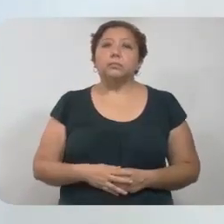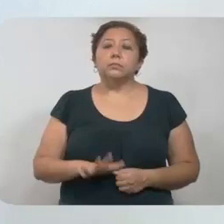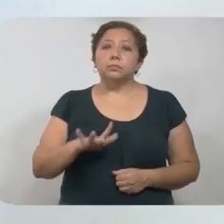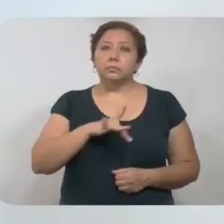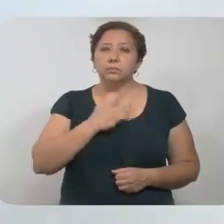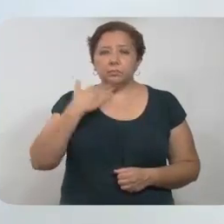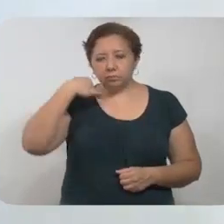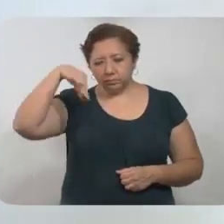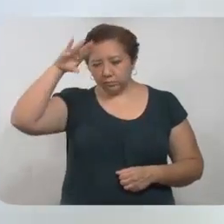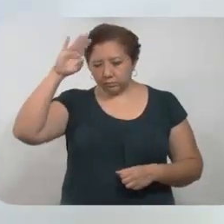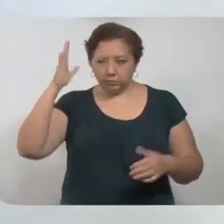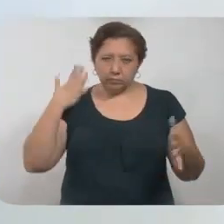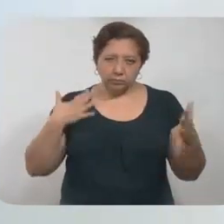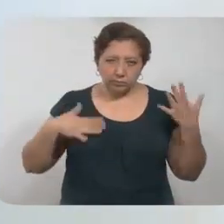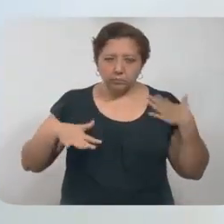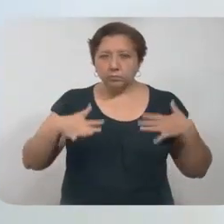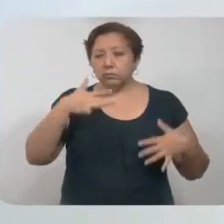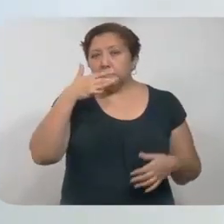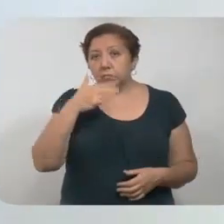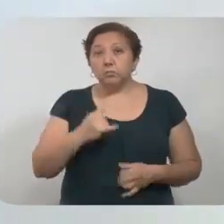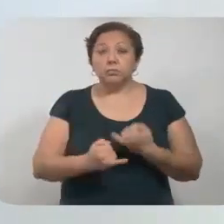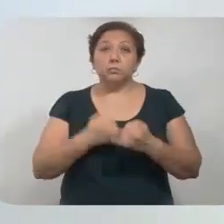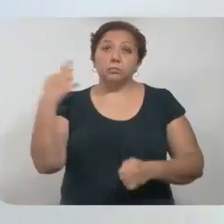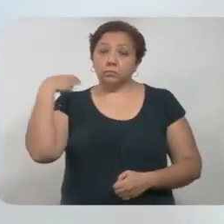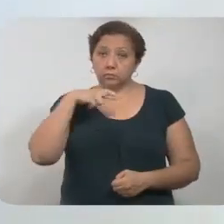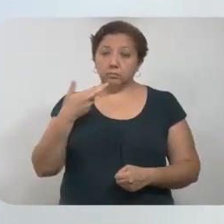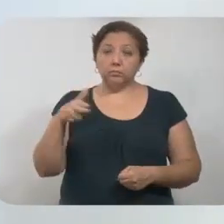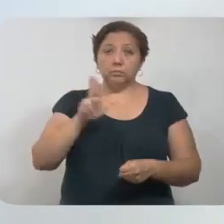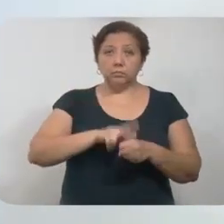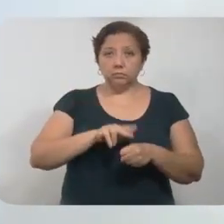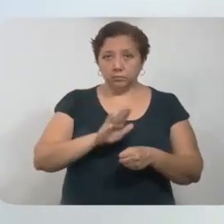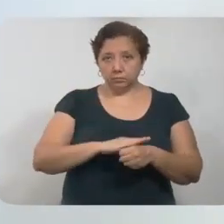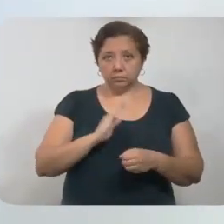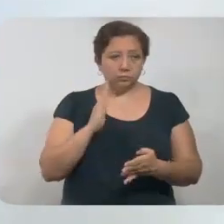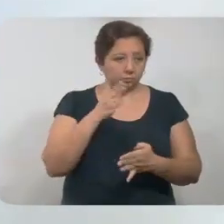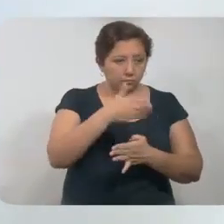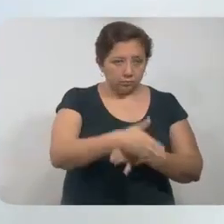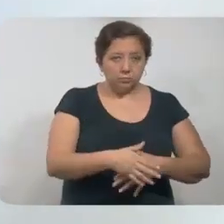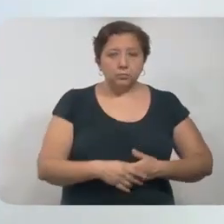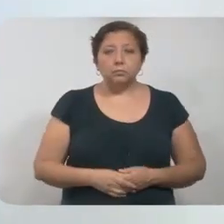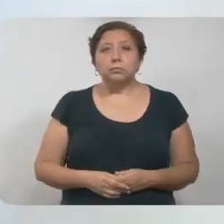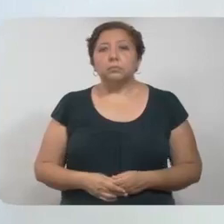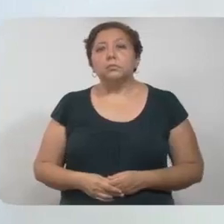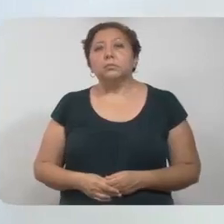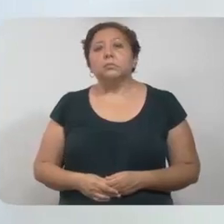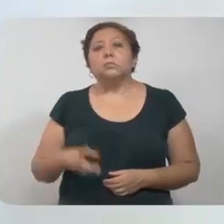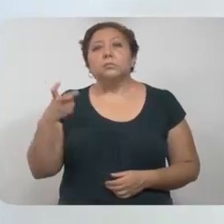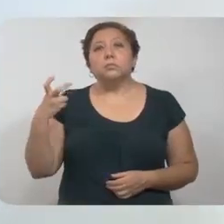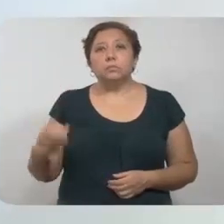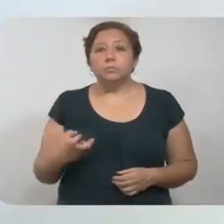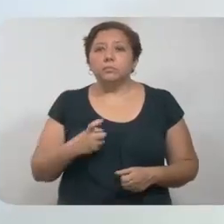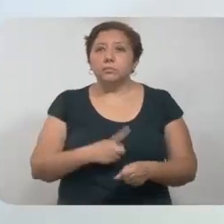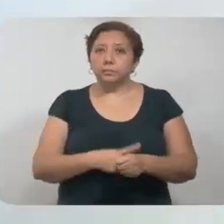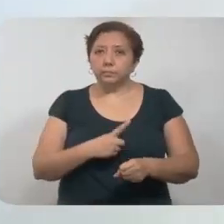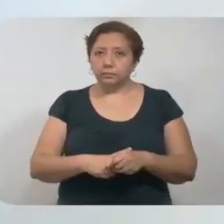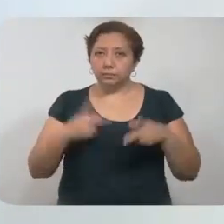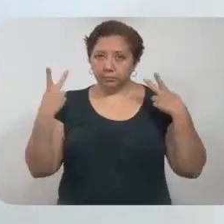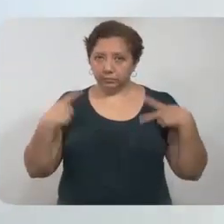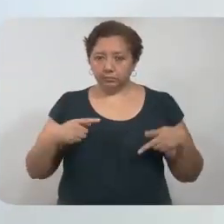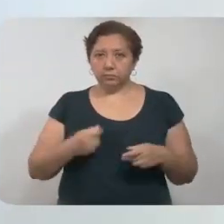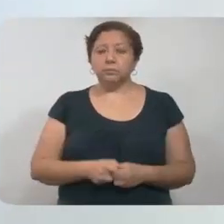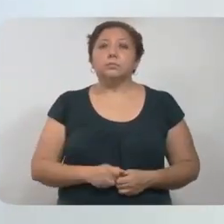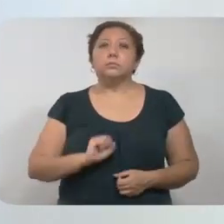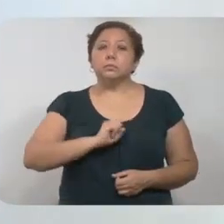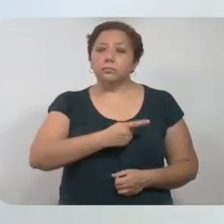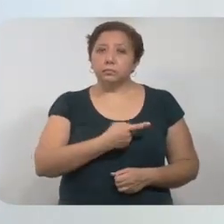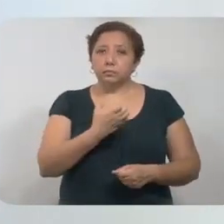presentan fiebre, cansancio o tos seca, acudir de inmediato al centro de salud más cercano. En esta fase de la epidemia personal del